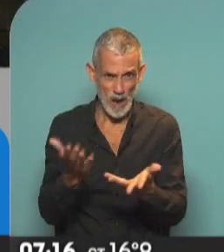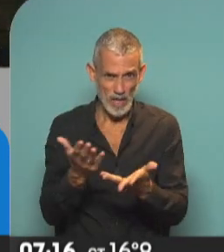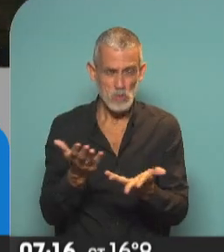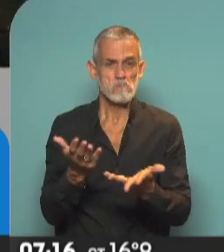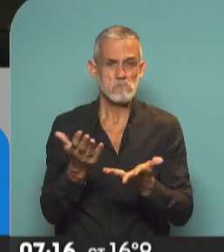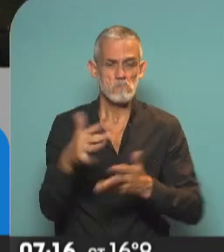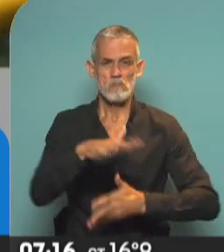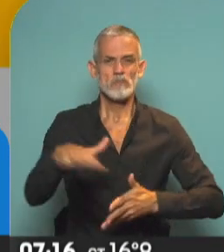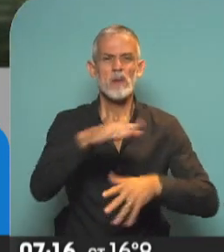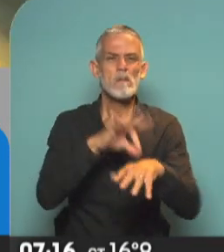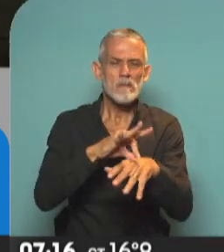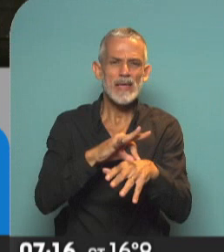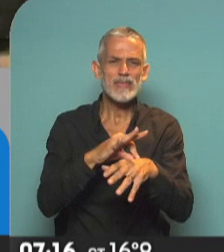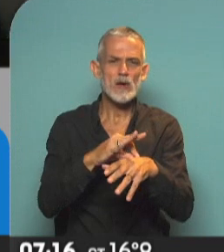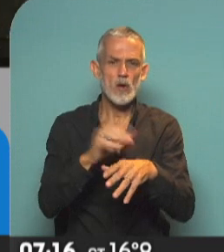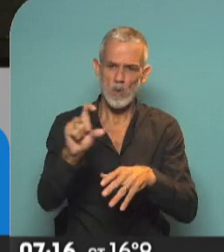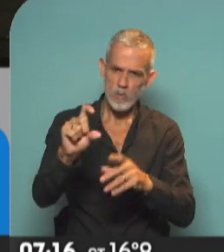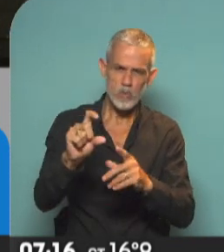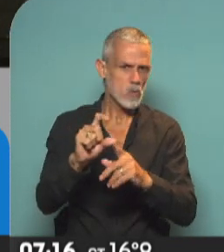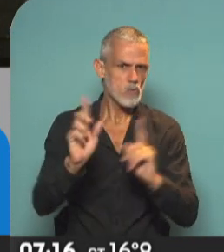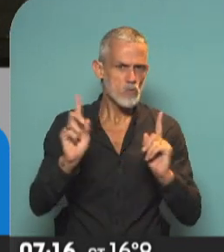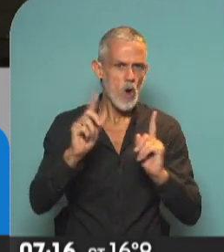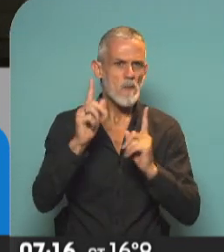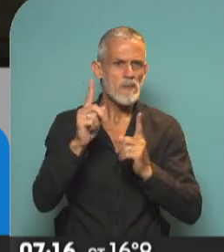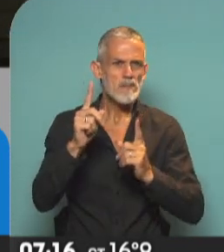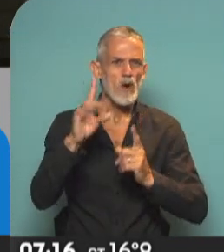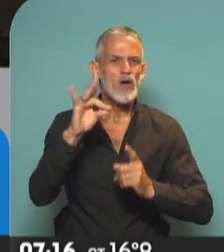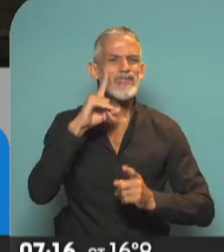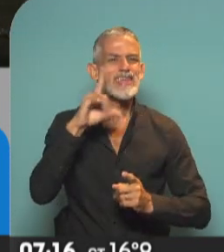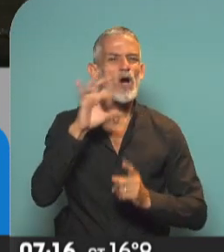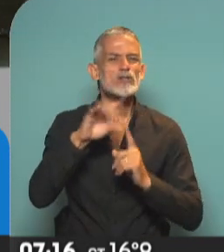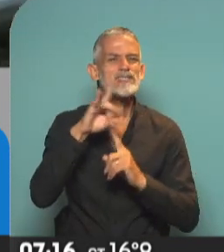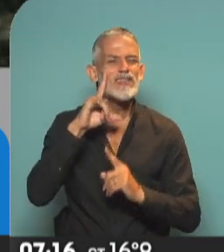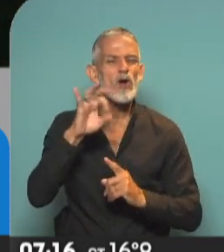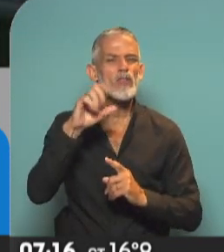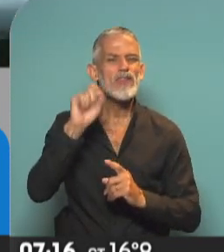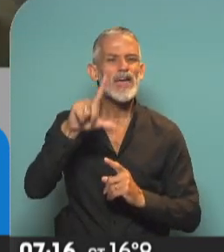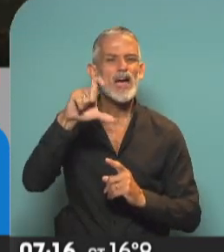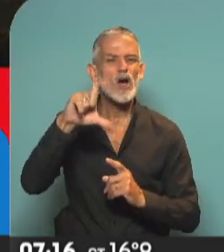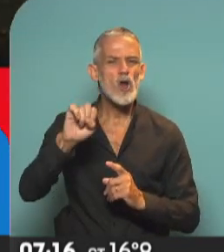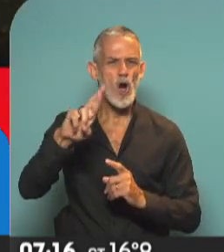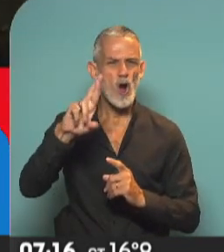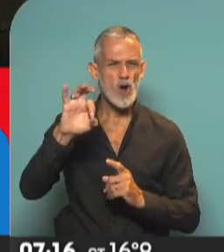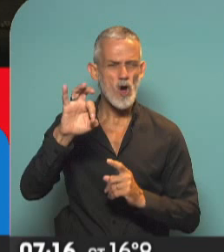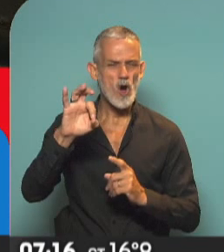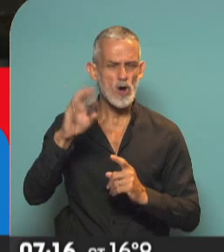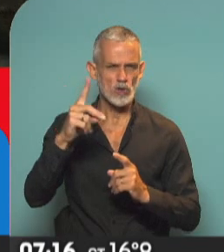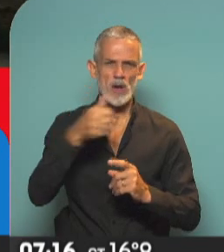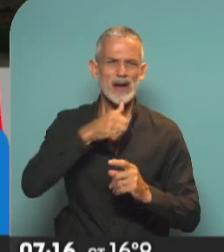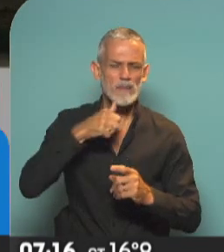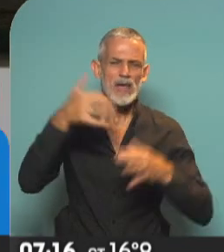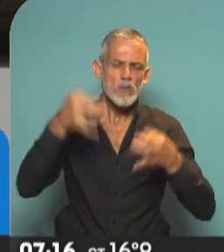comunidad médica no está utilizando el dióxido de cloro porque la ANMAT no lo ha considerado como una sustancia, un